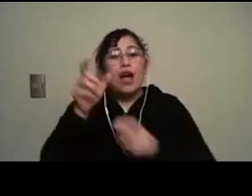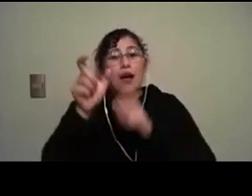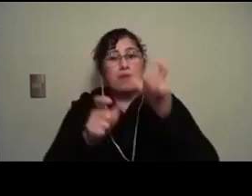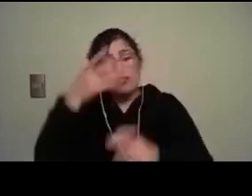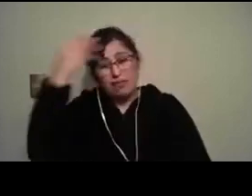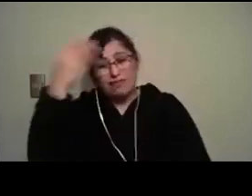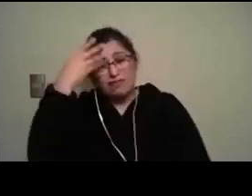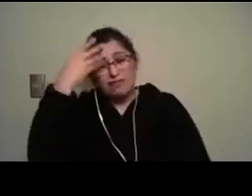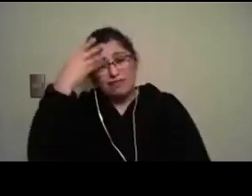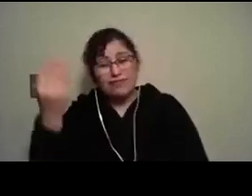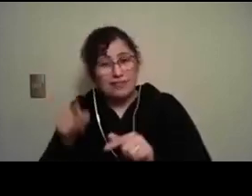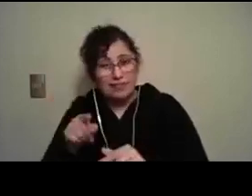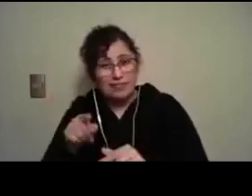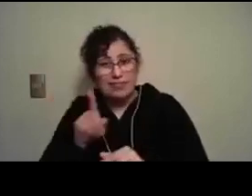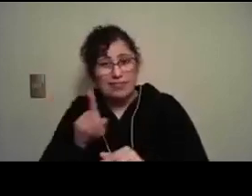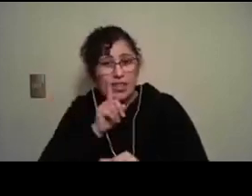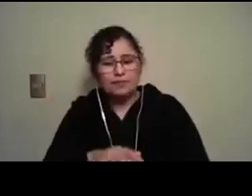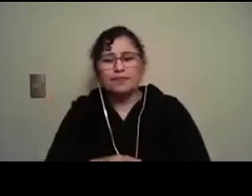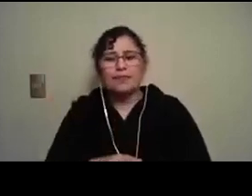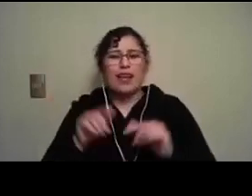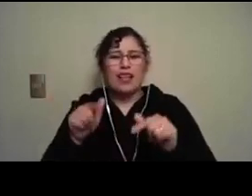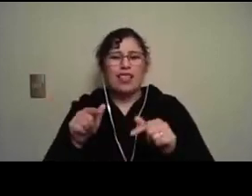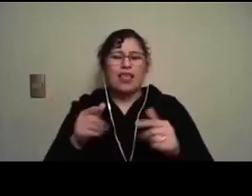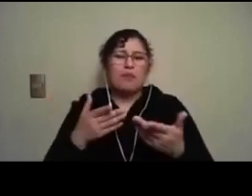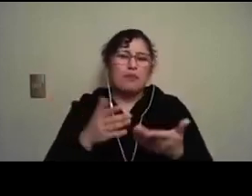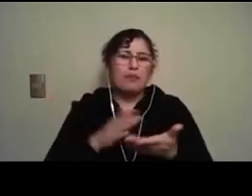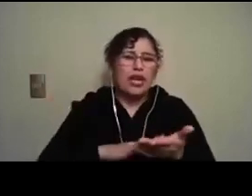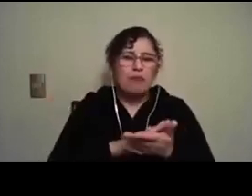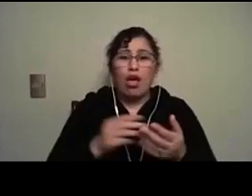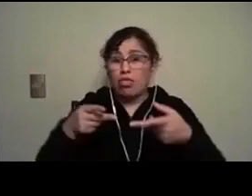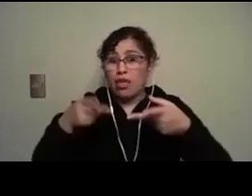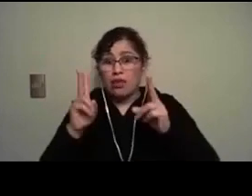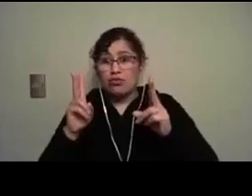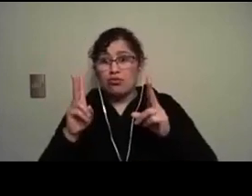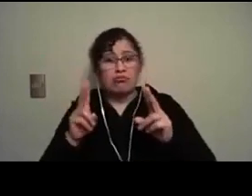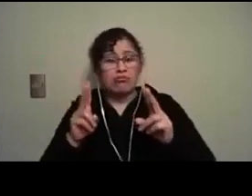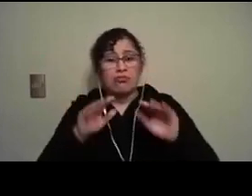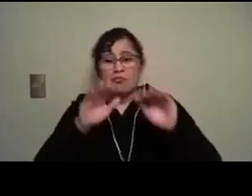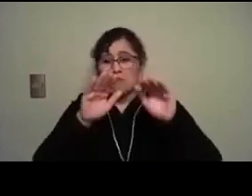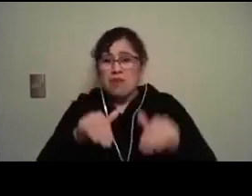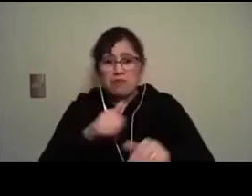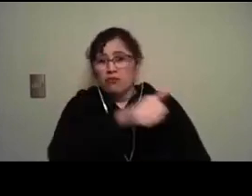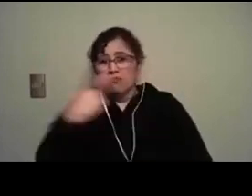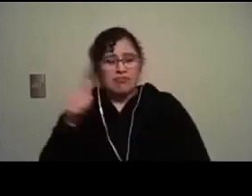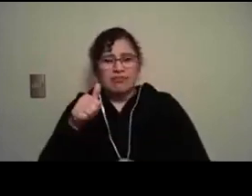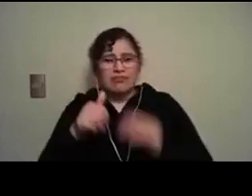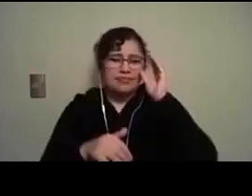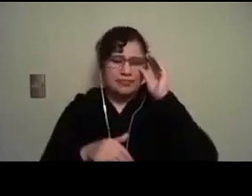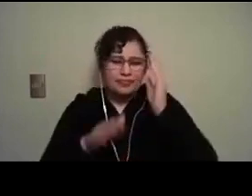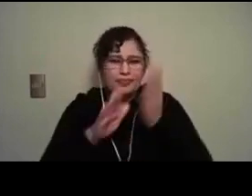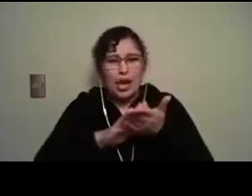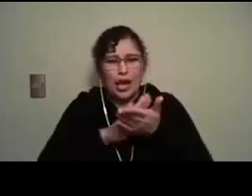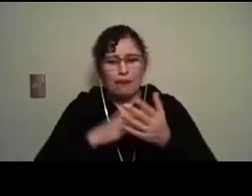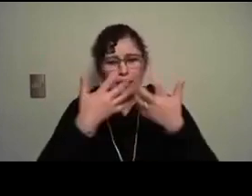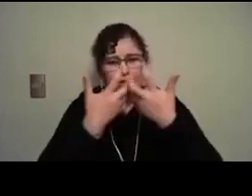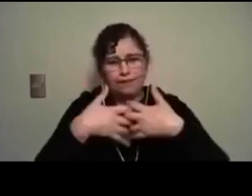derecho que tenemos todos, pues ya el hecho de tener alguna disminución de las facultades cognitivas por una demencia